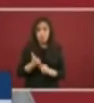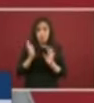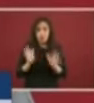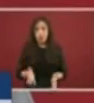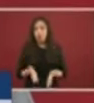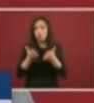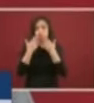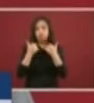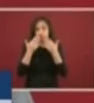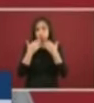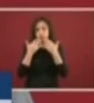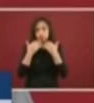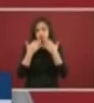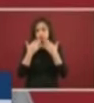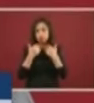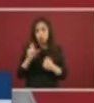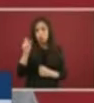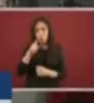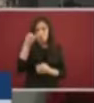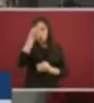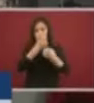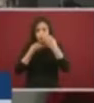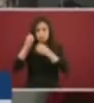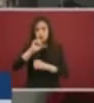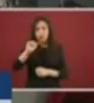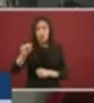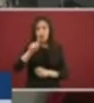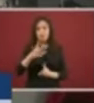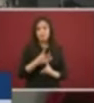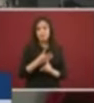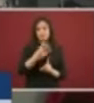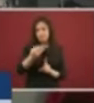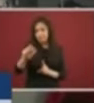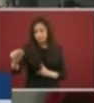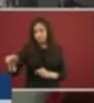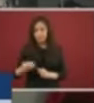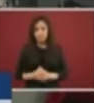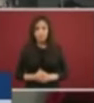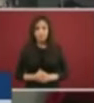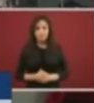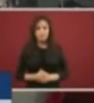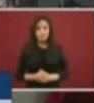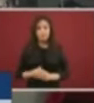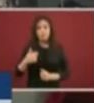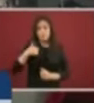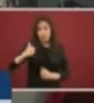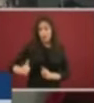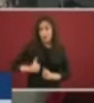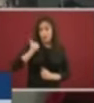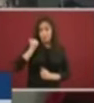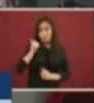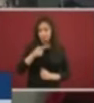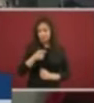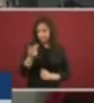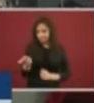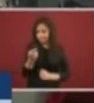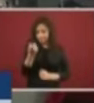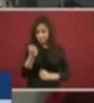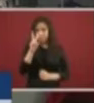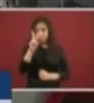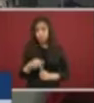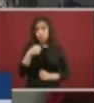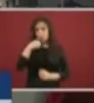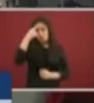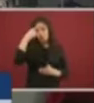van a enfermar en un momento determinado y bajo ese número hacer la provisión de la adquisición de todas las necesidades en salud, se